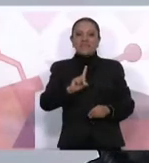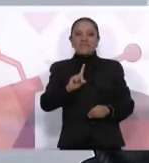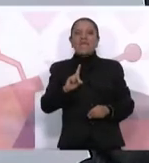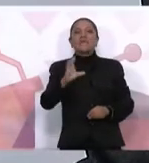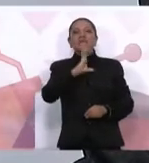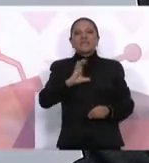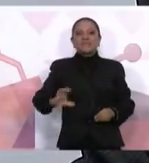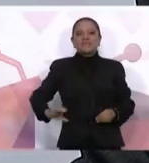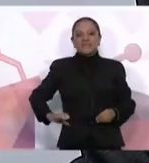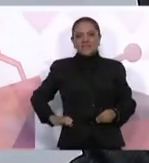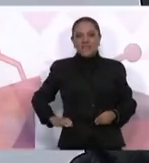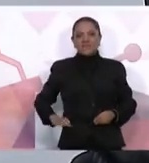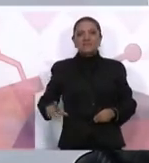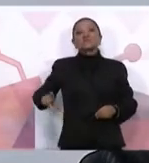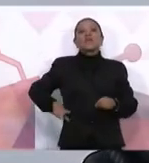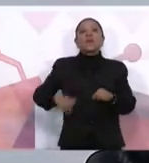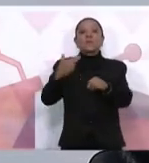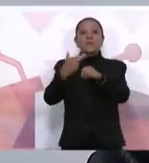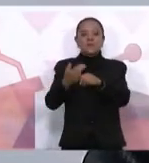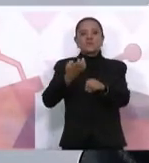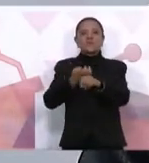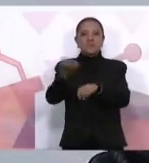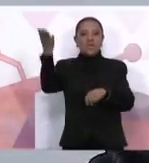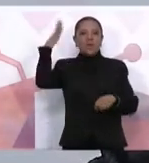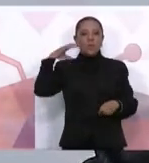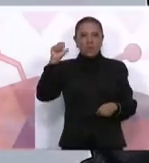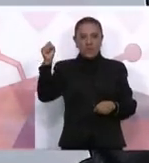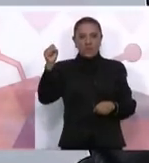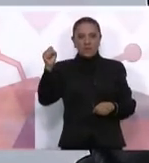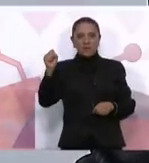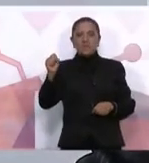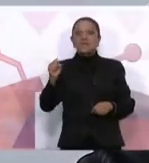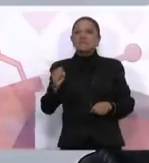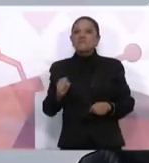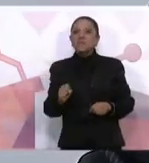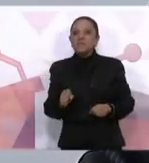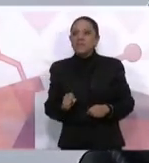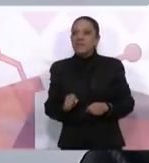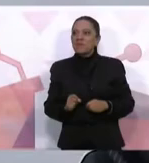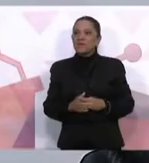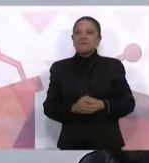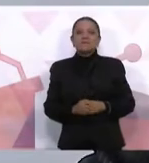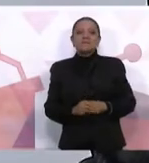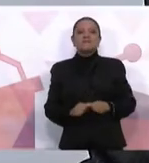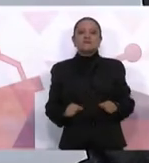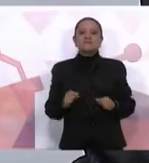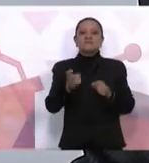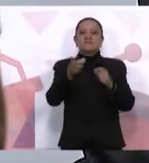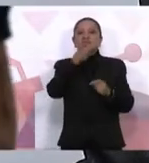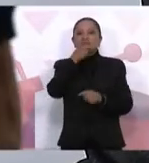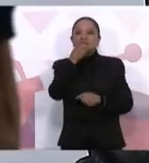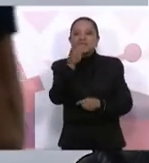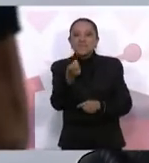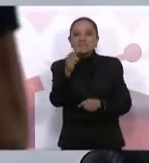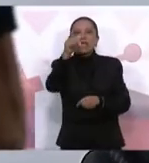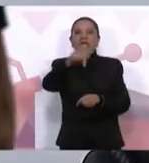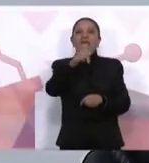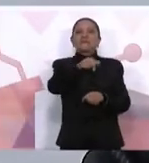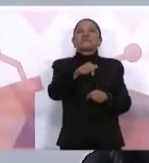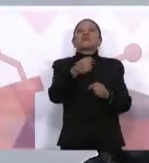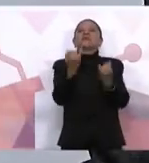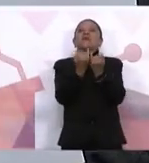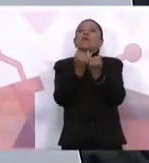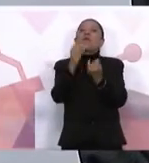del estado de morelos ejercicio democrático organizado por el instituto morelense de procesos electorales y participación ciudadana